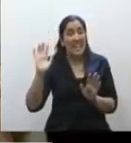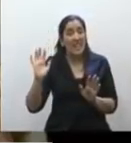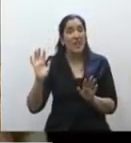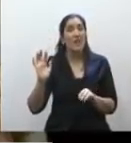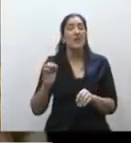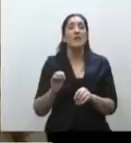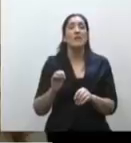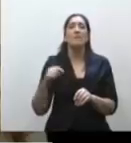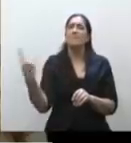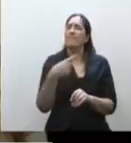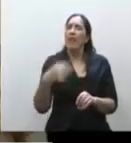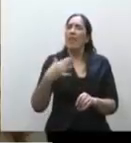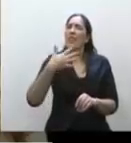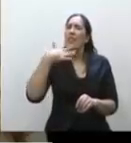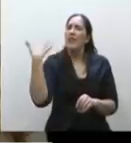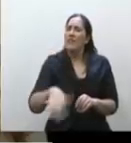tenemos que entender que,